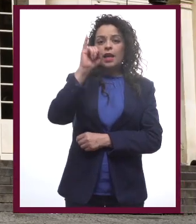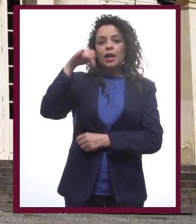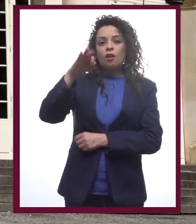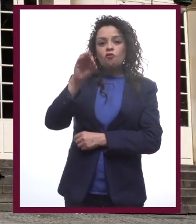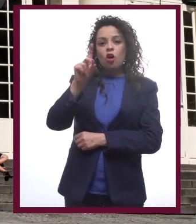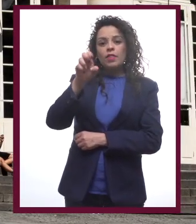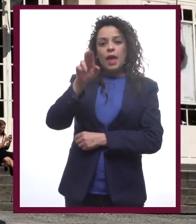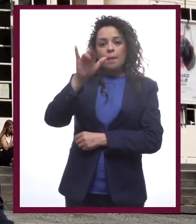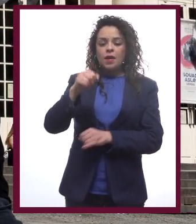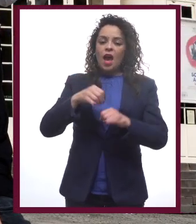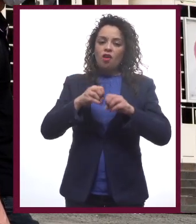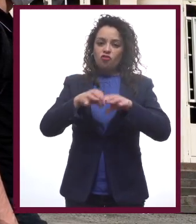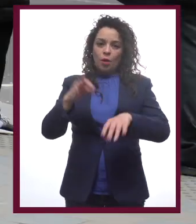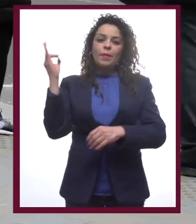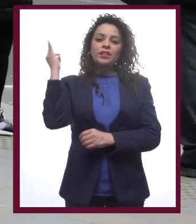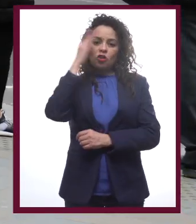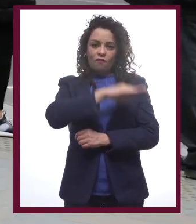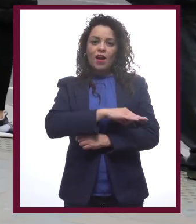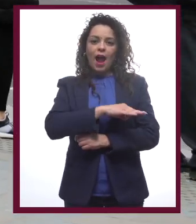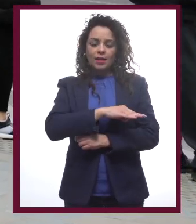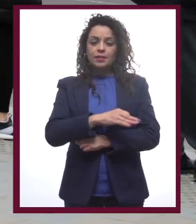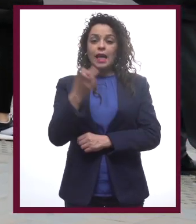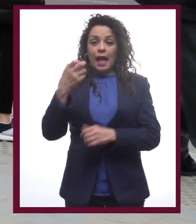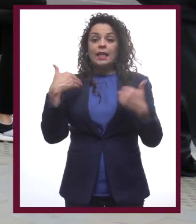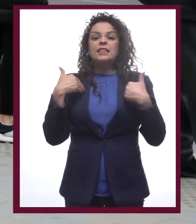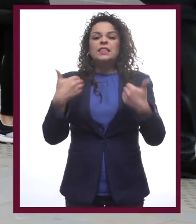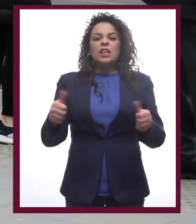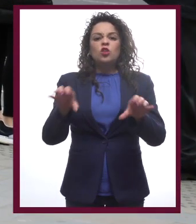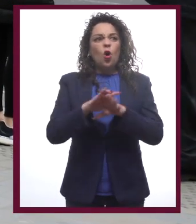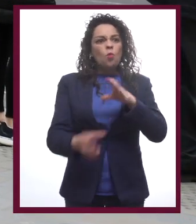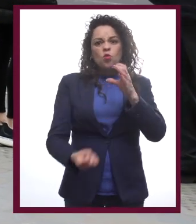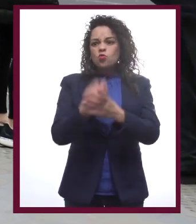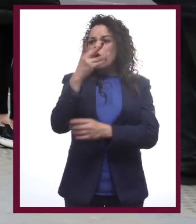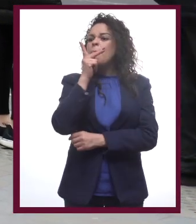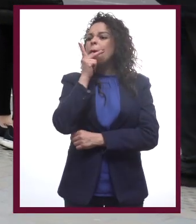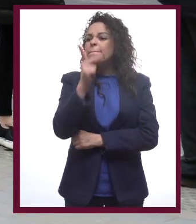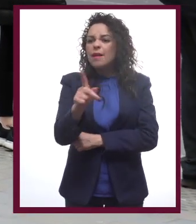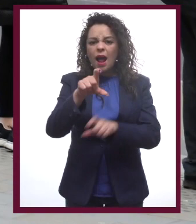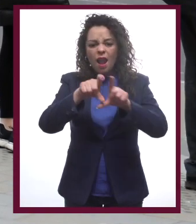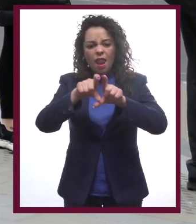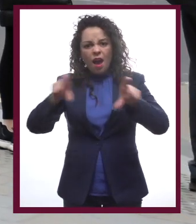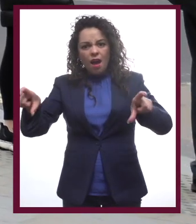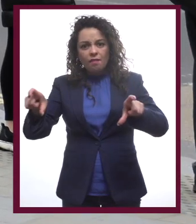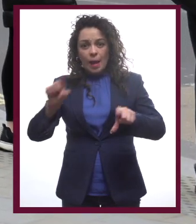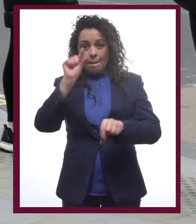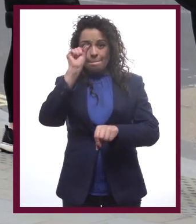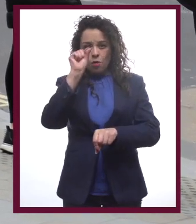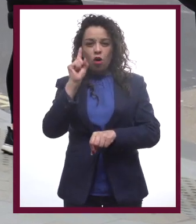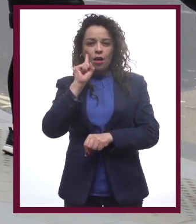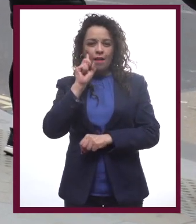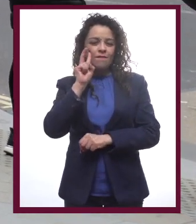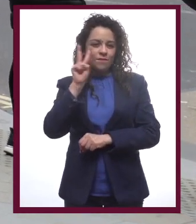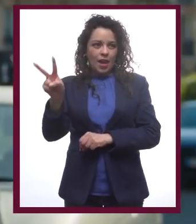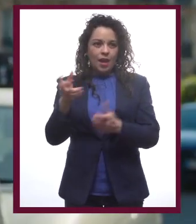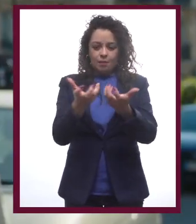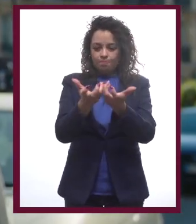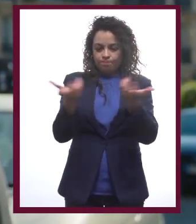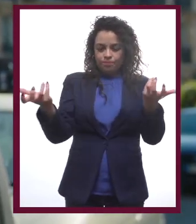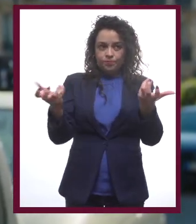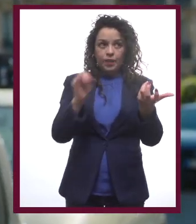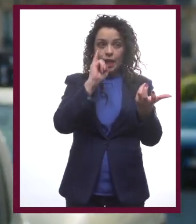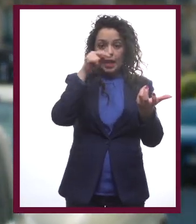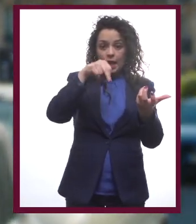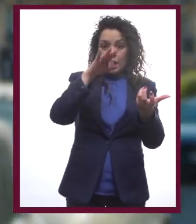que se conoce como infodemia. Y sí, es muy fácil entender el origen de esta nueva palabra, simplemente descomponiéndola un